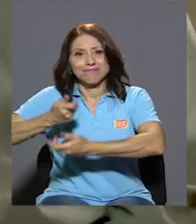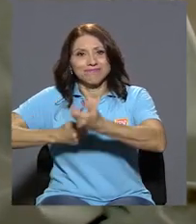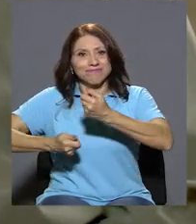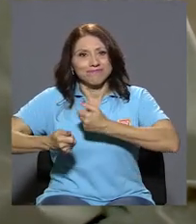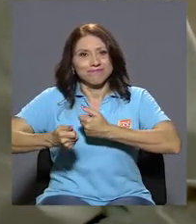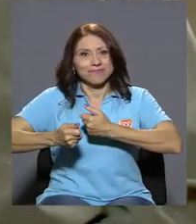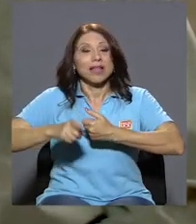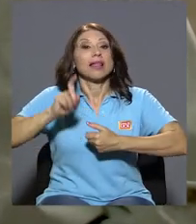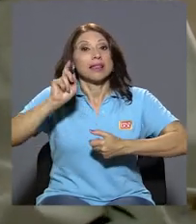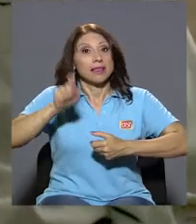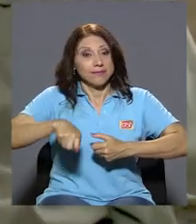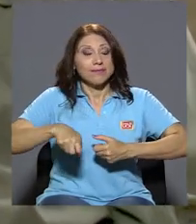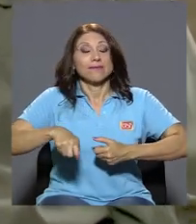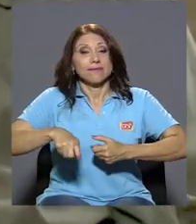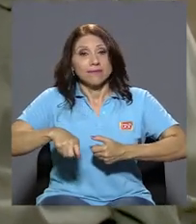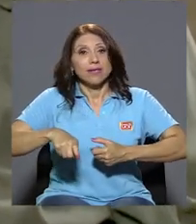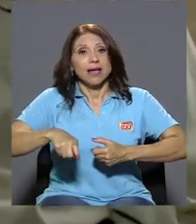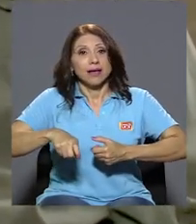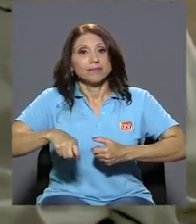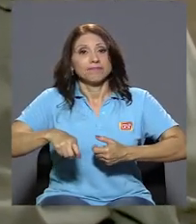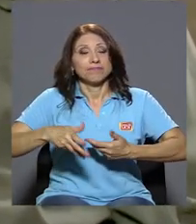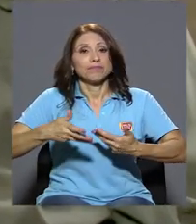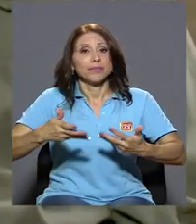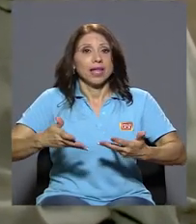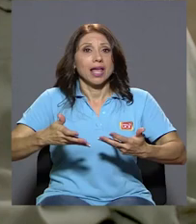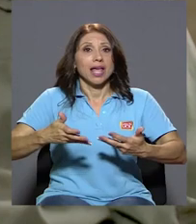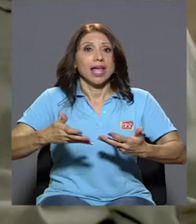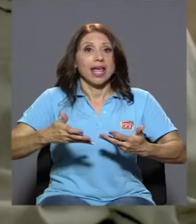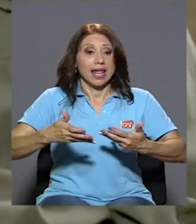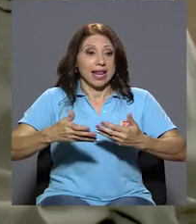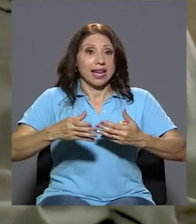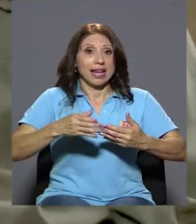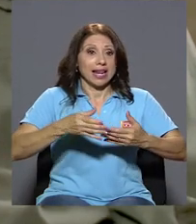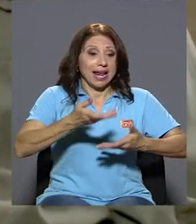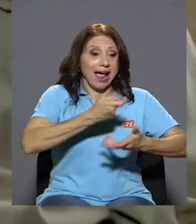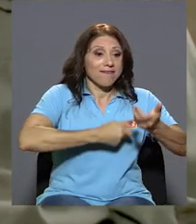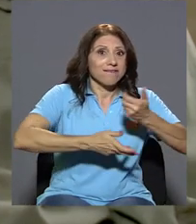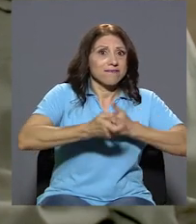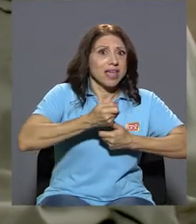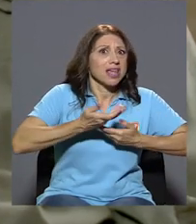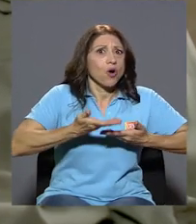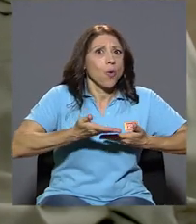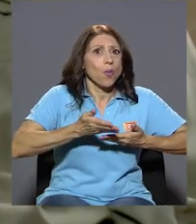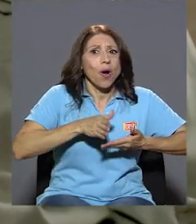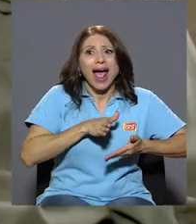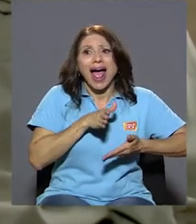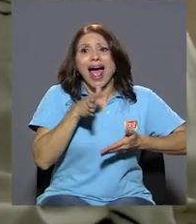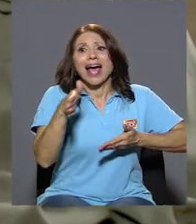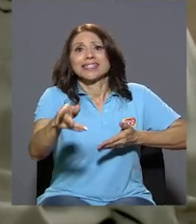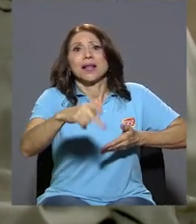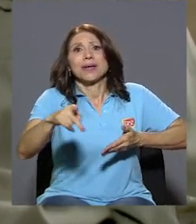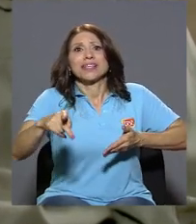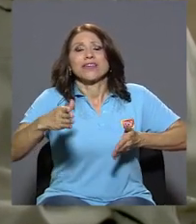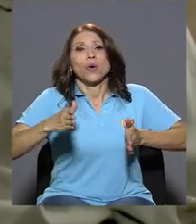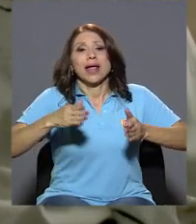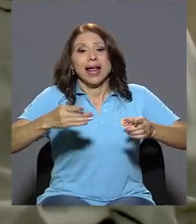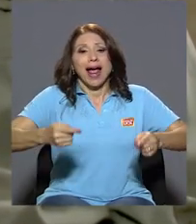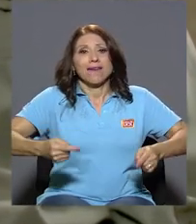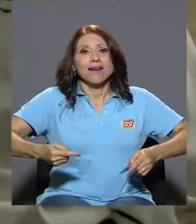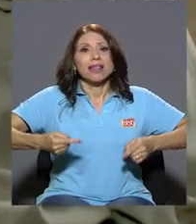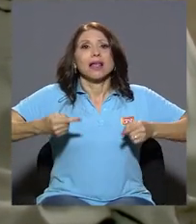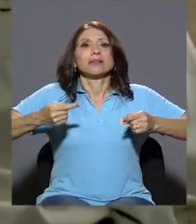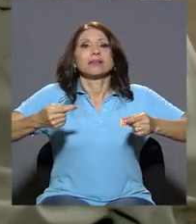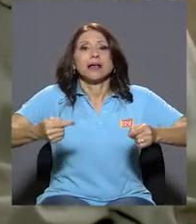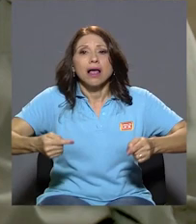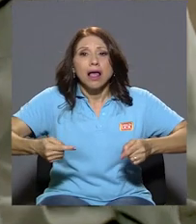y había que sacarla del café hacia el pacífico en carretas ponerlo en los